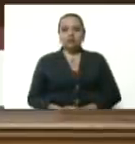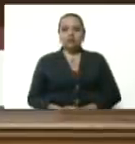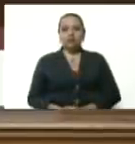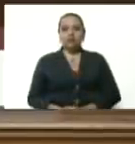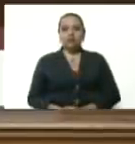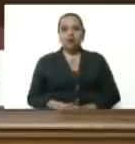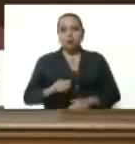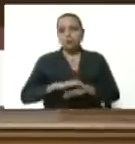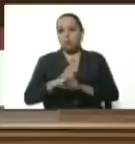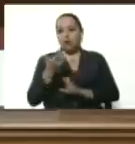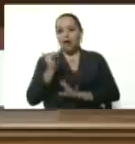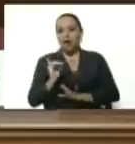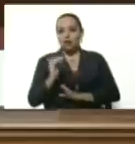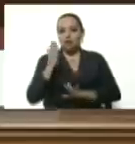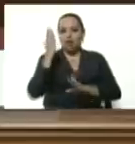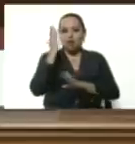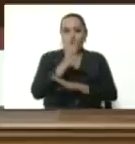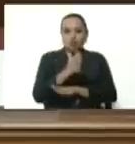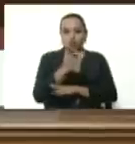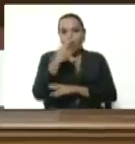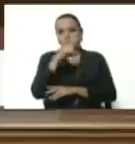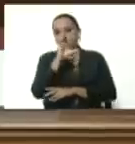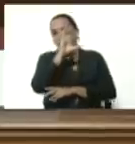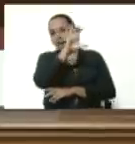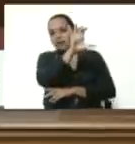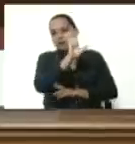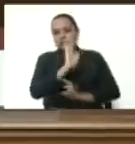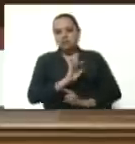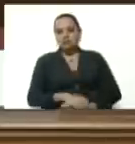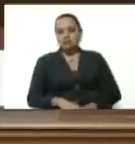Porque es una orden que le están dando a alguien.